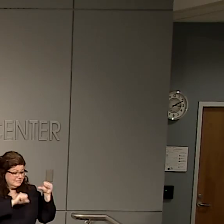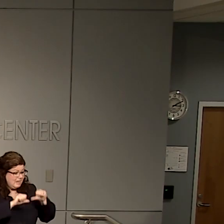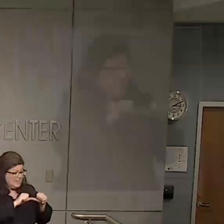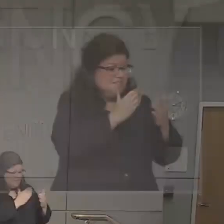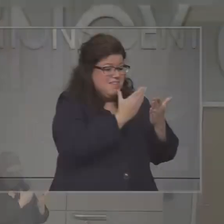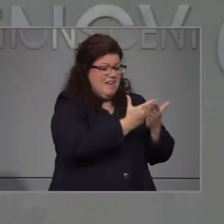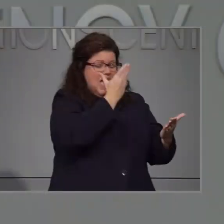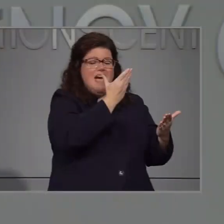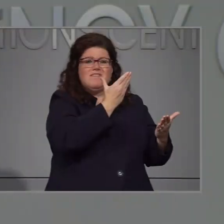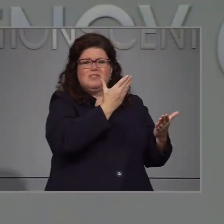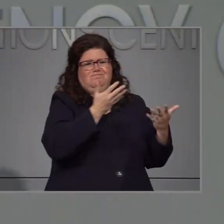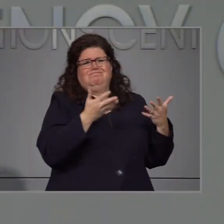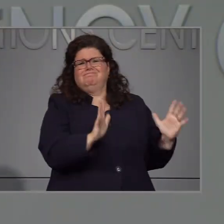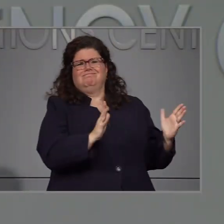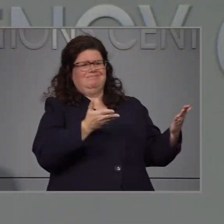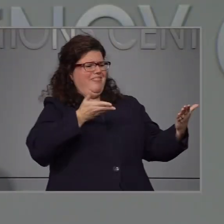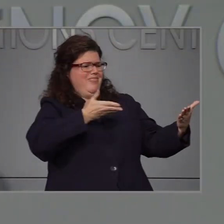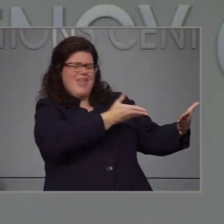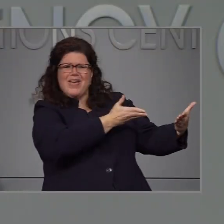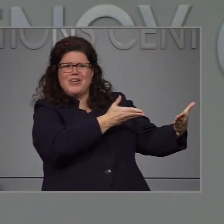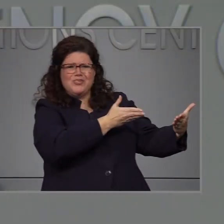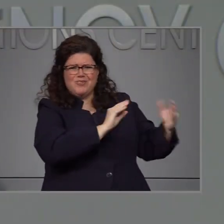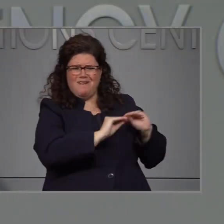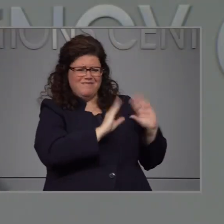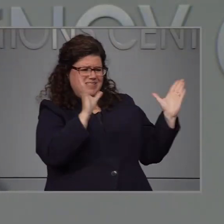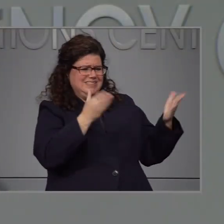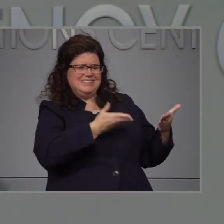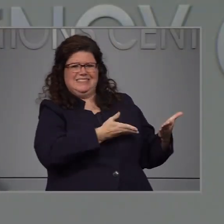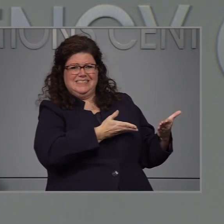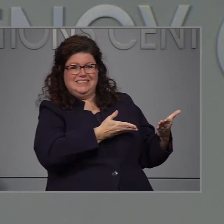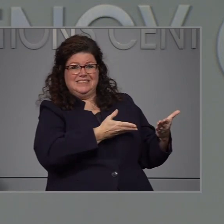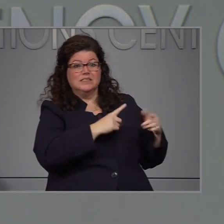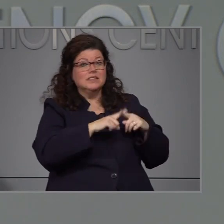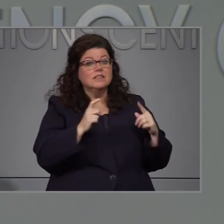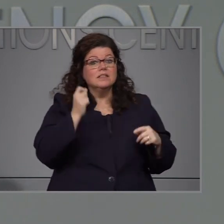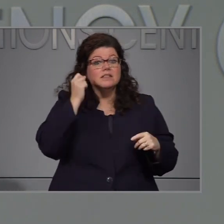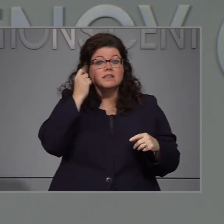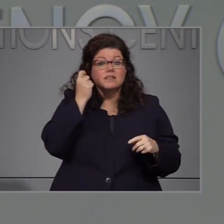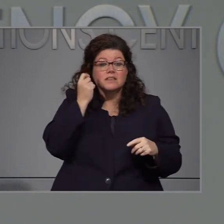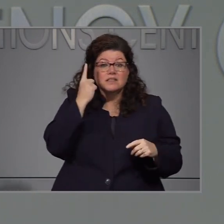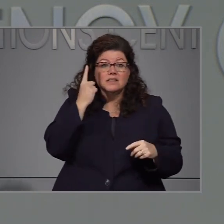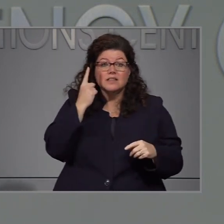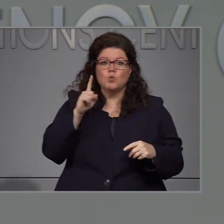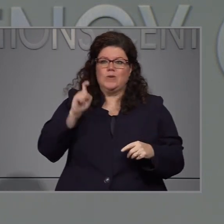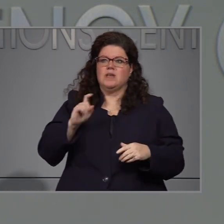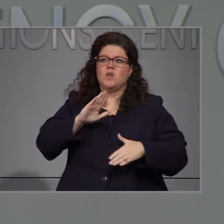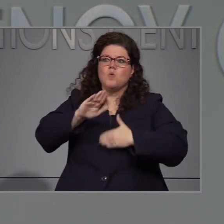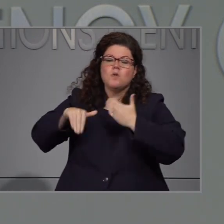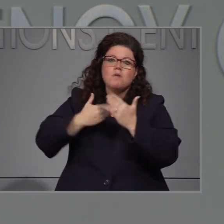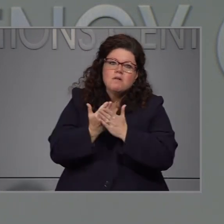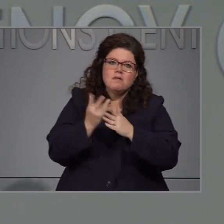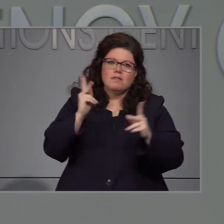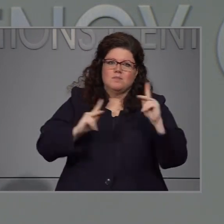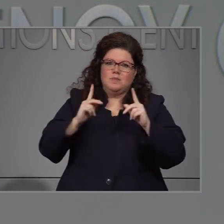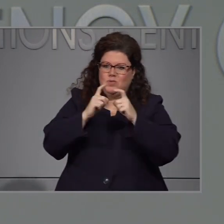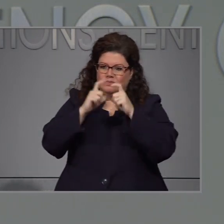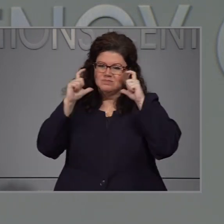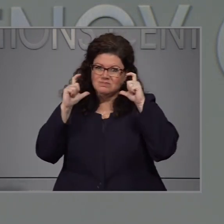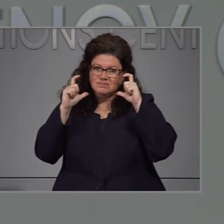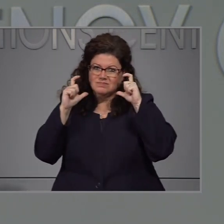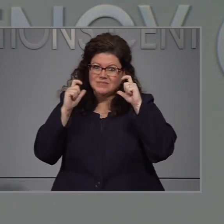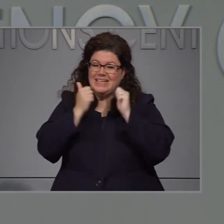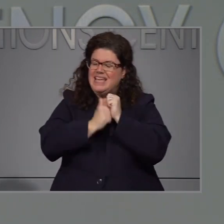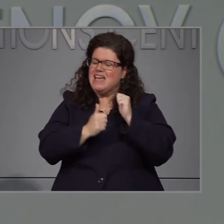La evidencia científica es convincente. Sin embargo, los cubrebocas solo funcionan bien cuando todos lo hacemos.